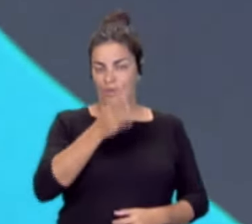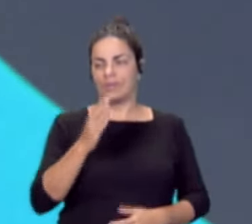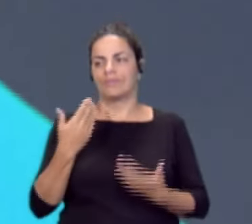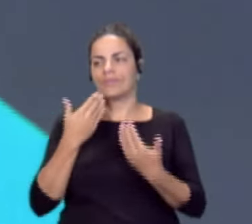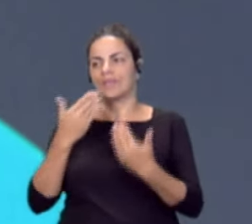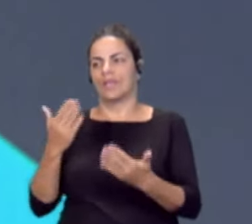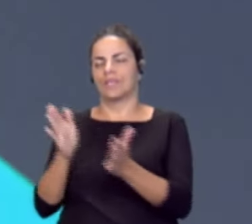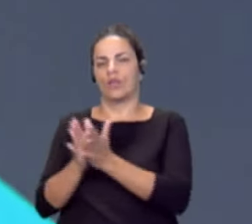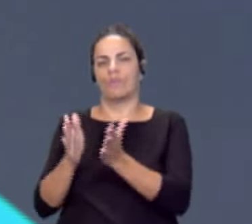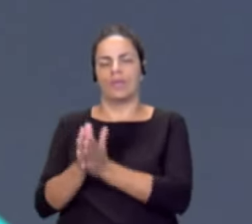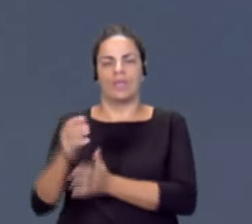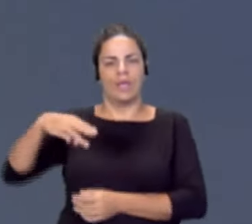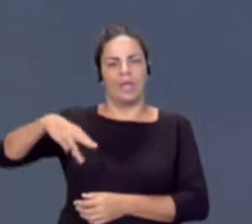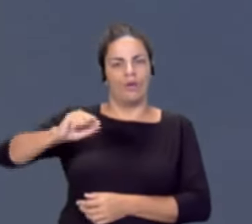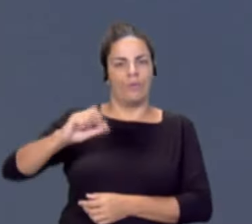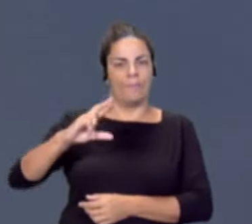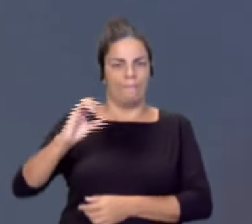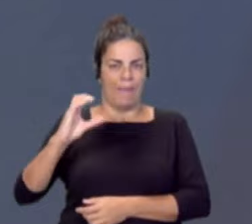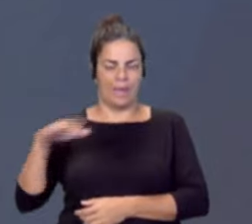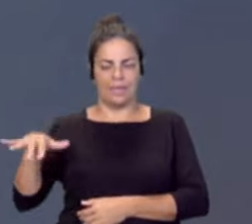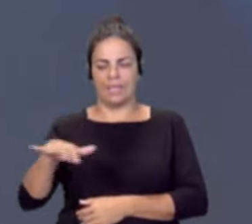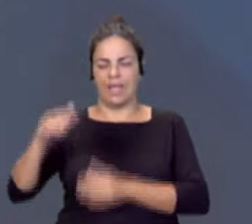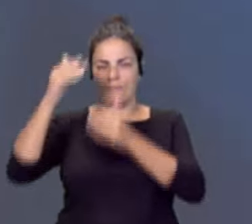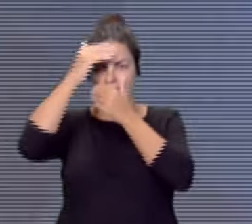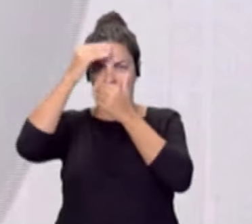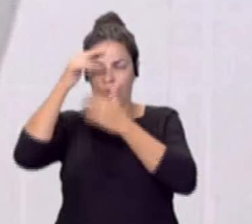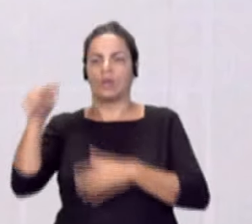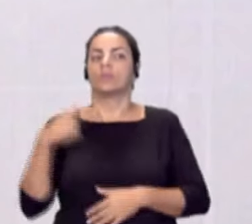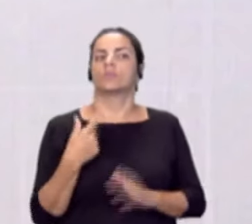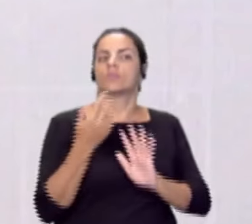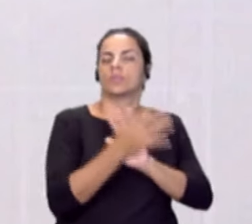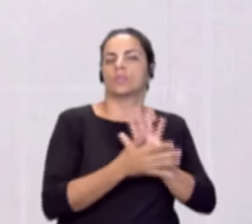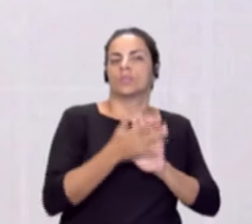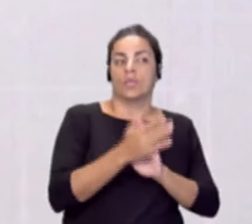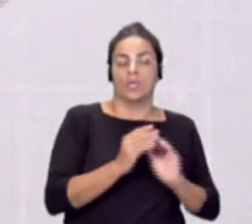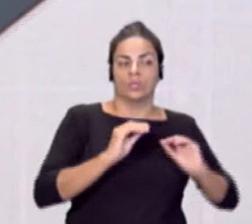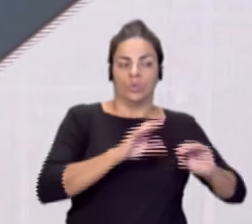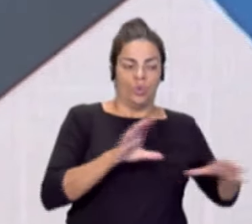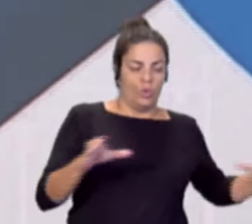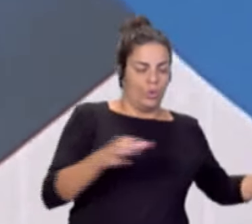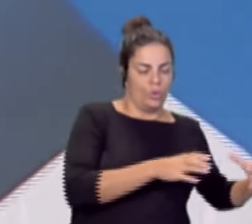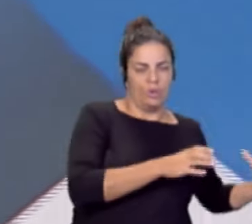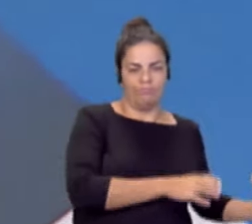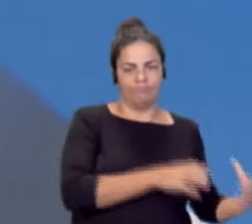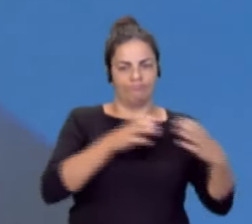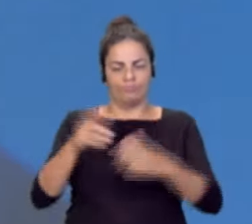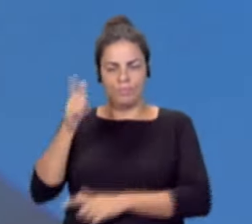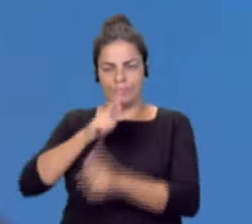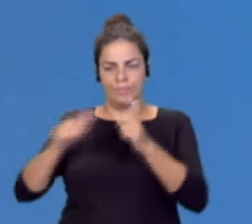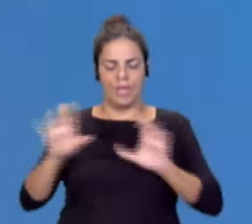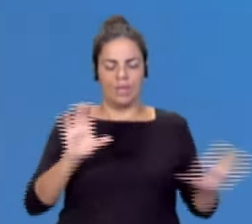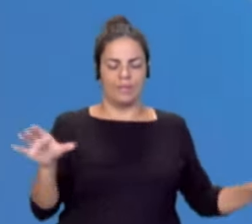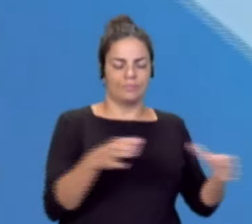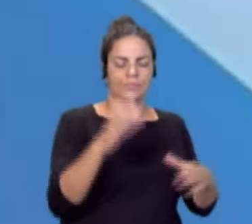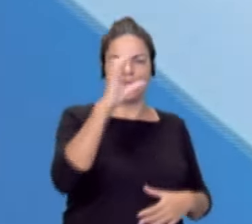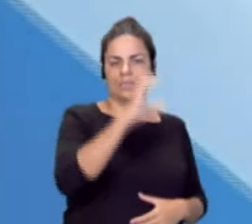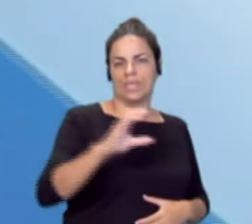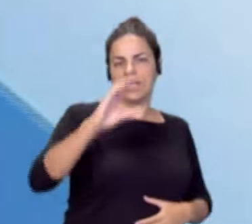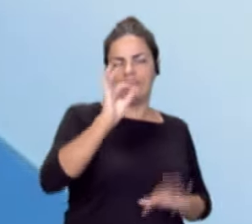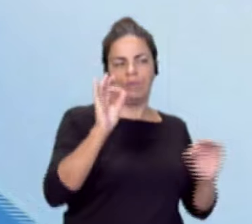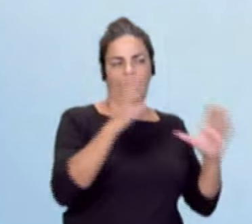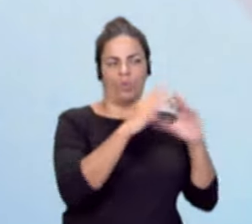Ferrá, desplazado hasta Marruecos, en las que ha hablado de esa delegación que la acompaña, una delegación científica de las universidades